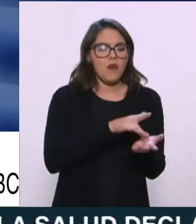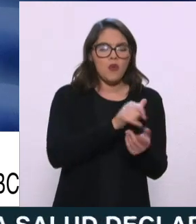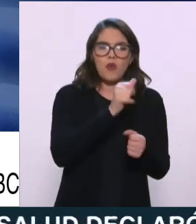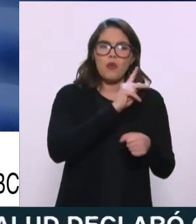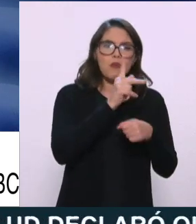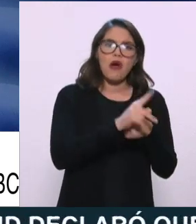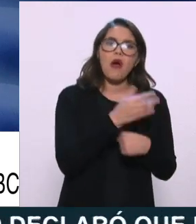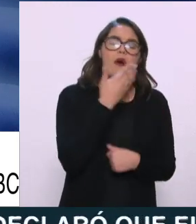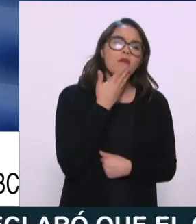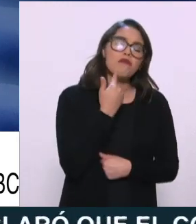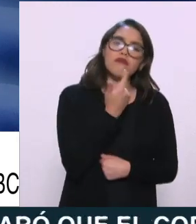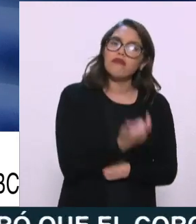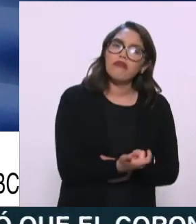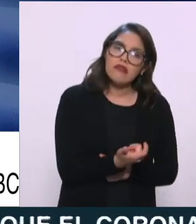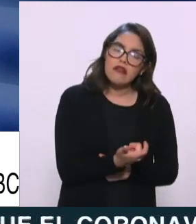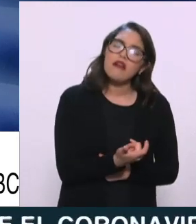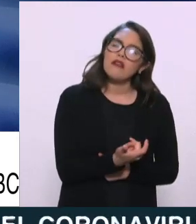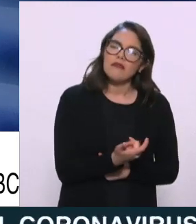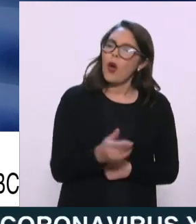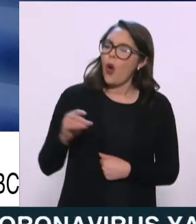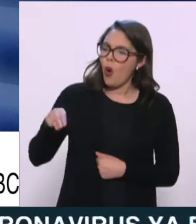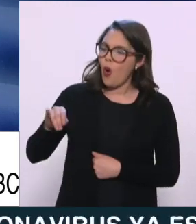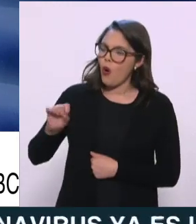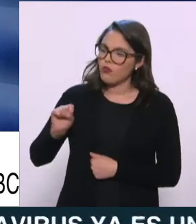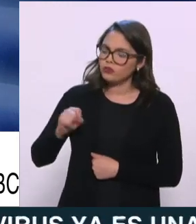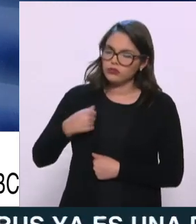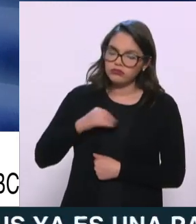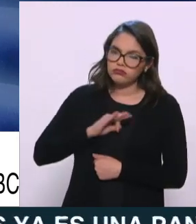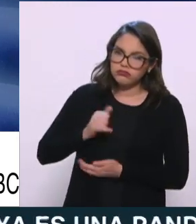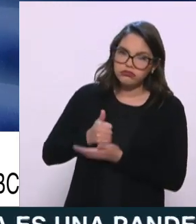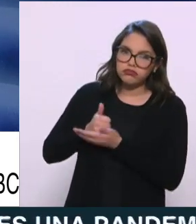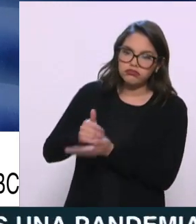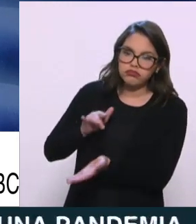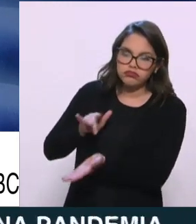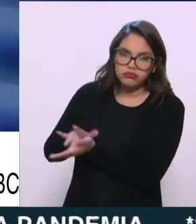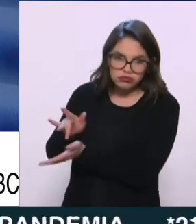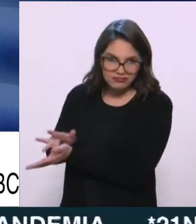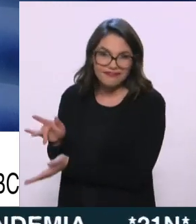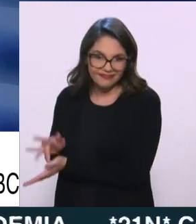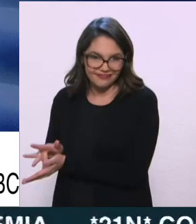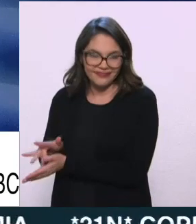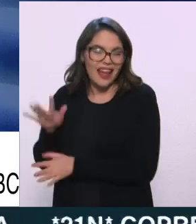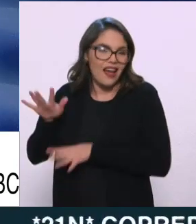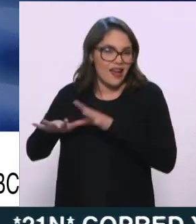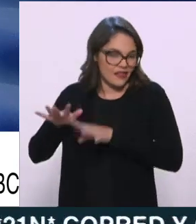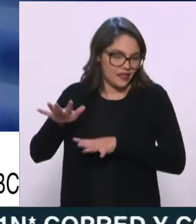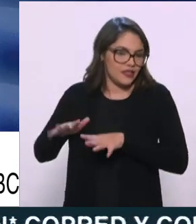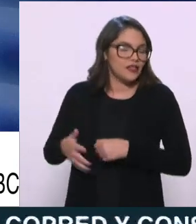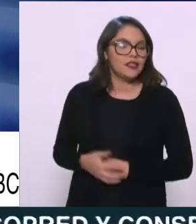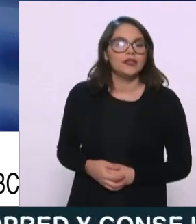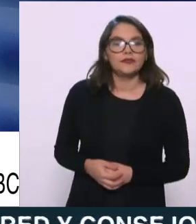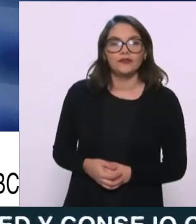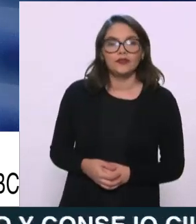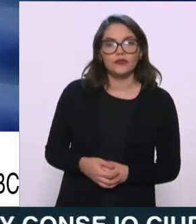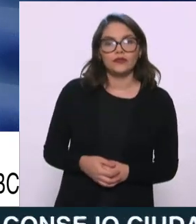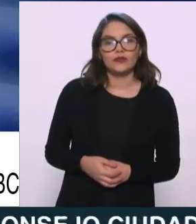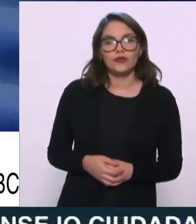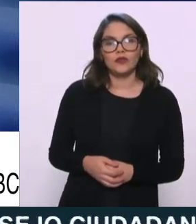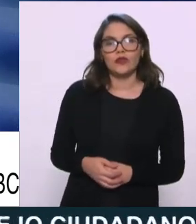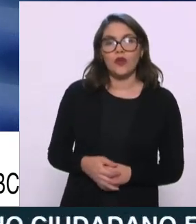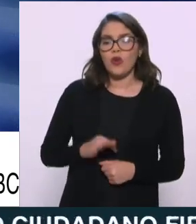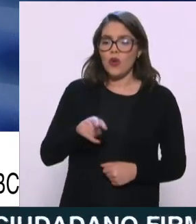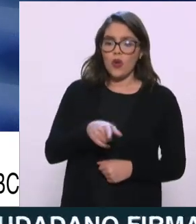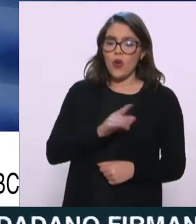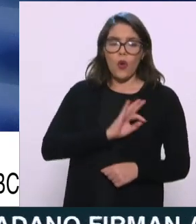recursos, ¿no? E iniciar un apoyo a ellos, tanto si tienen casos o no tienen casos, ¿no? Si no tienen casos, en todo su planteamiento y